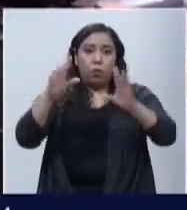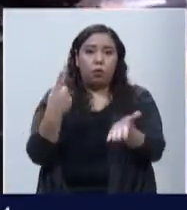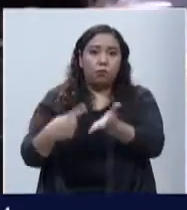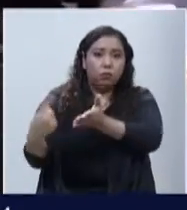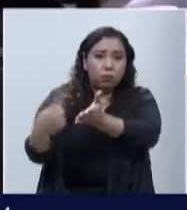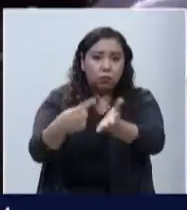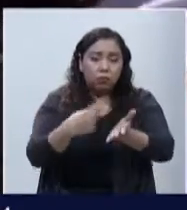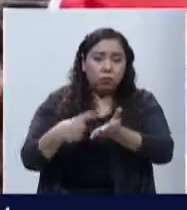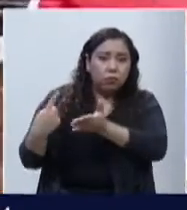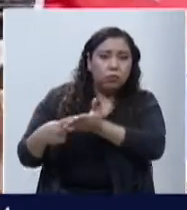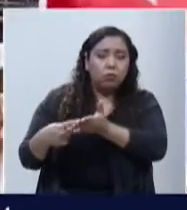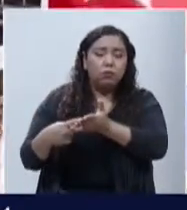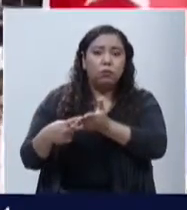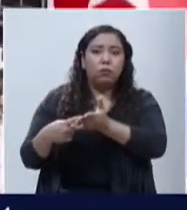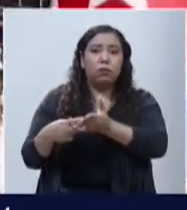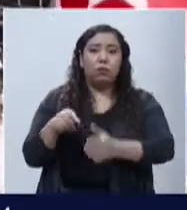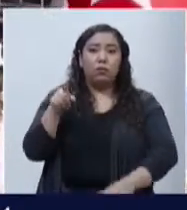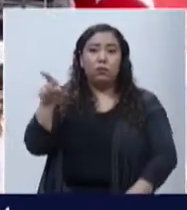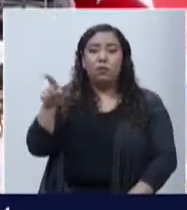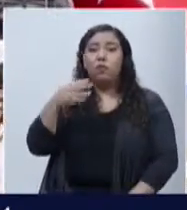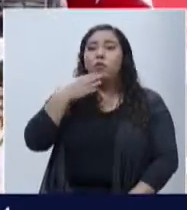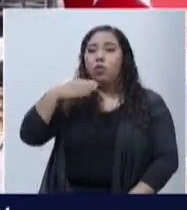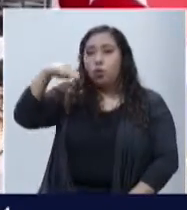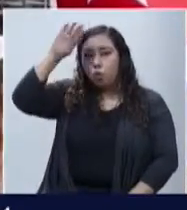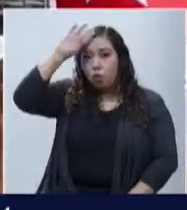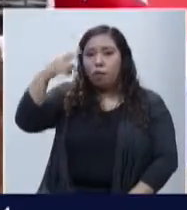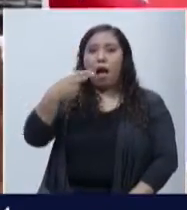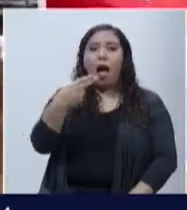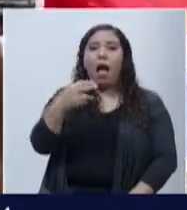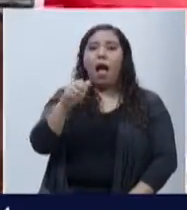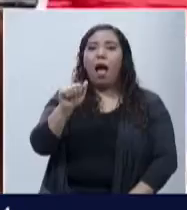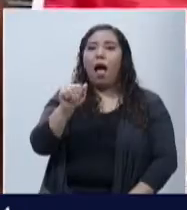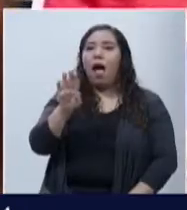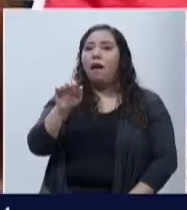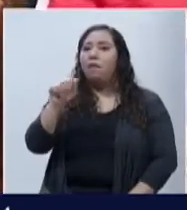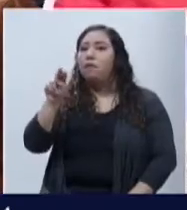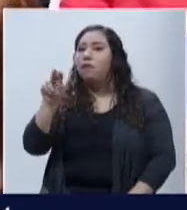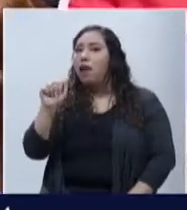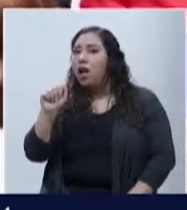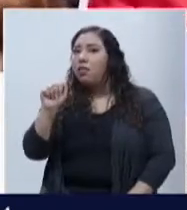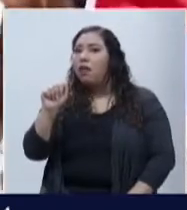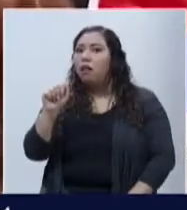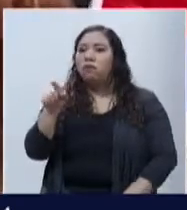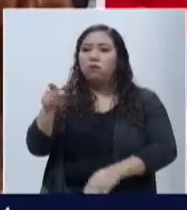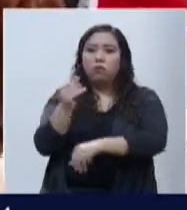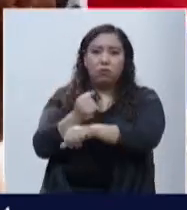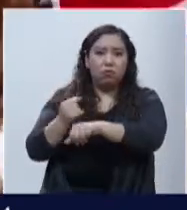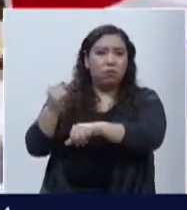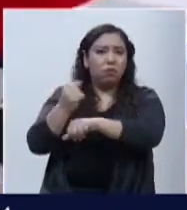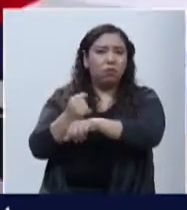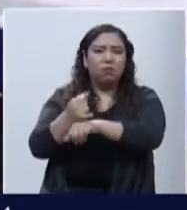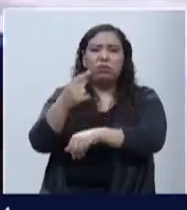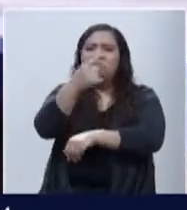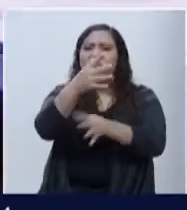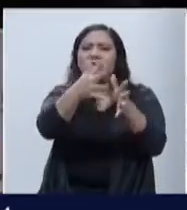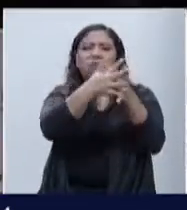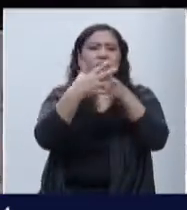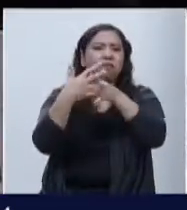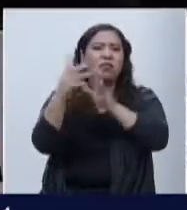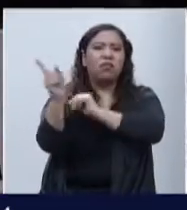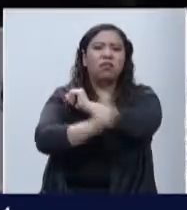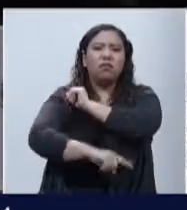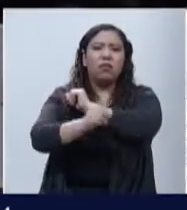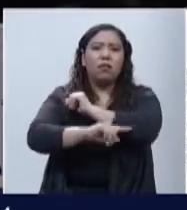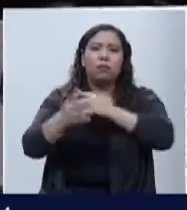presentada por la habana para reclamar el fin del embargo estadounidense sobre la isla un documento que se viene aprobando